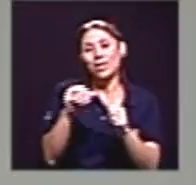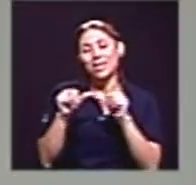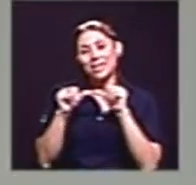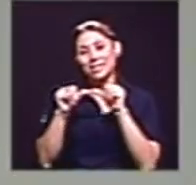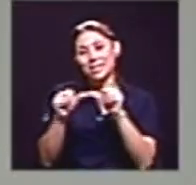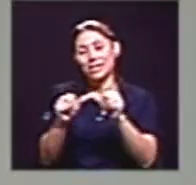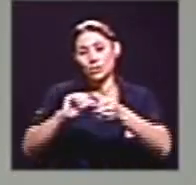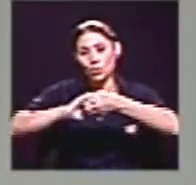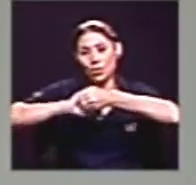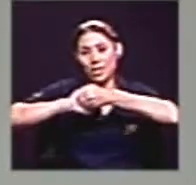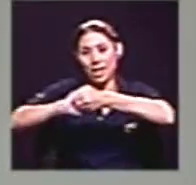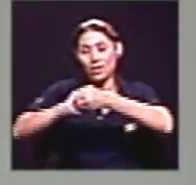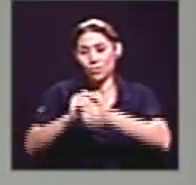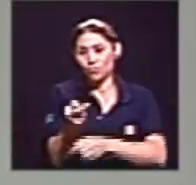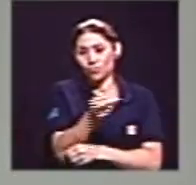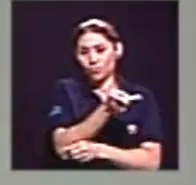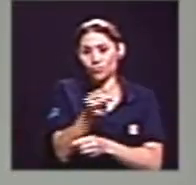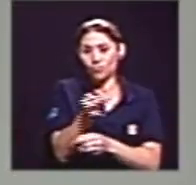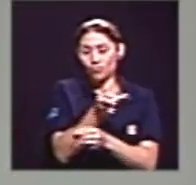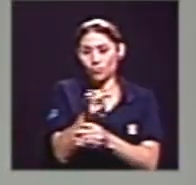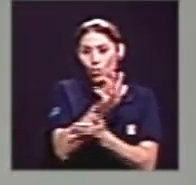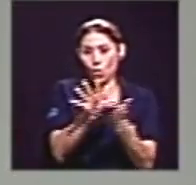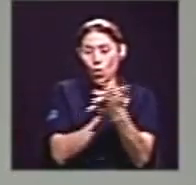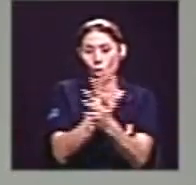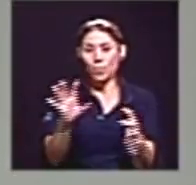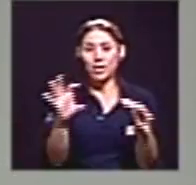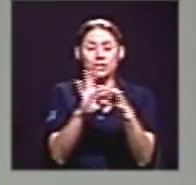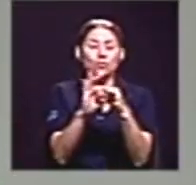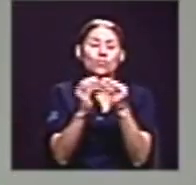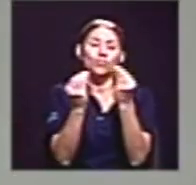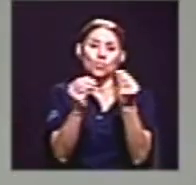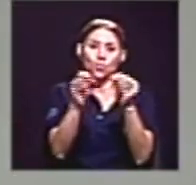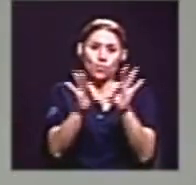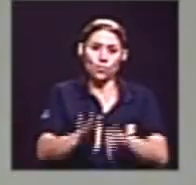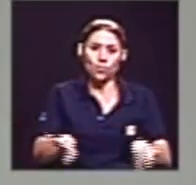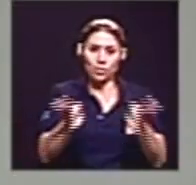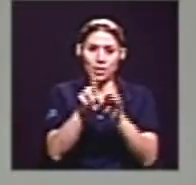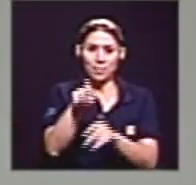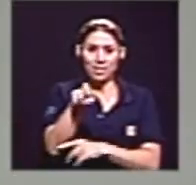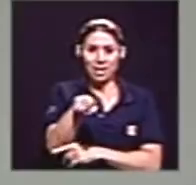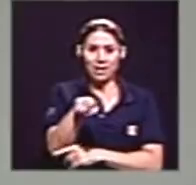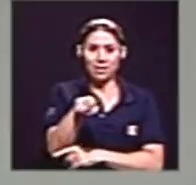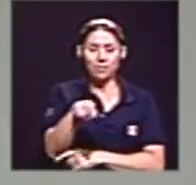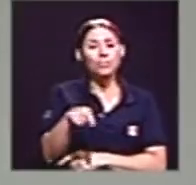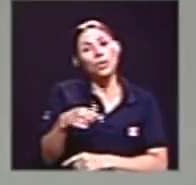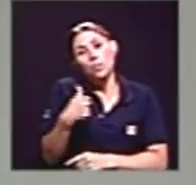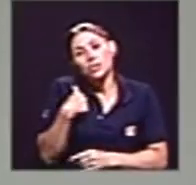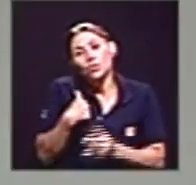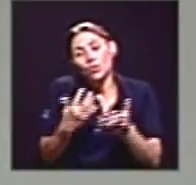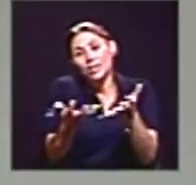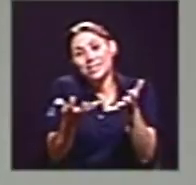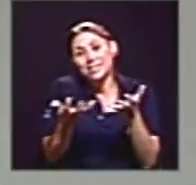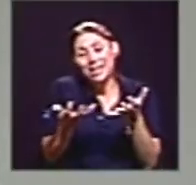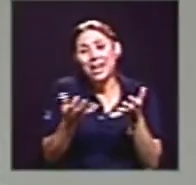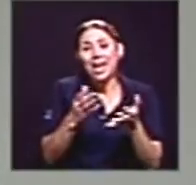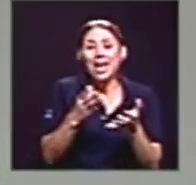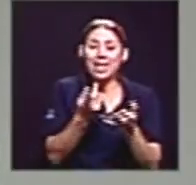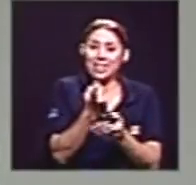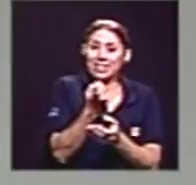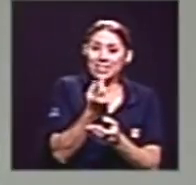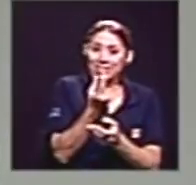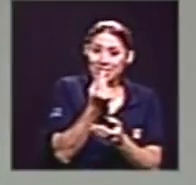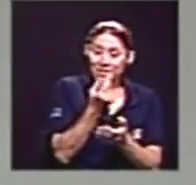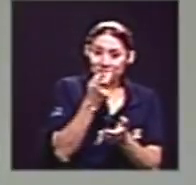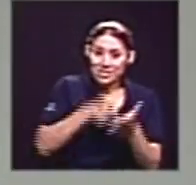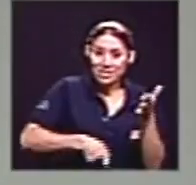esa combinación es la que a mí me parece que va a ser fundamental. Es decir, no queremos reducir, o no se quisiera reducir el déficit fiscal cerrando los apoyos